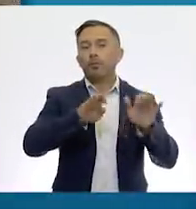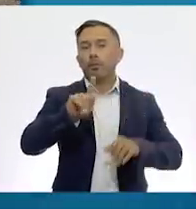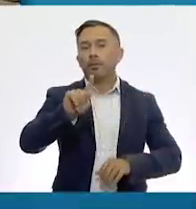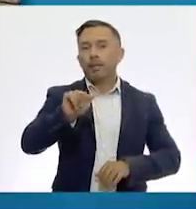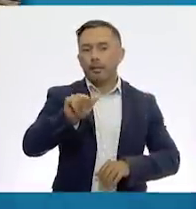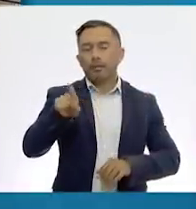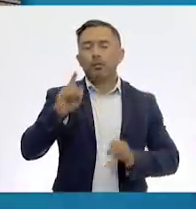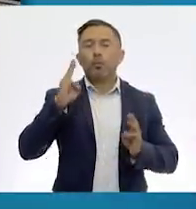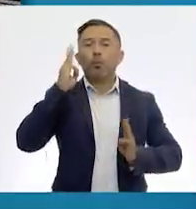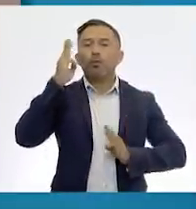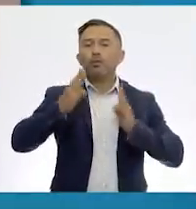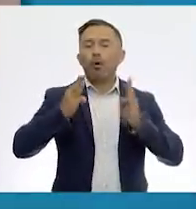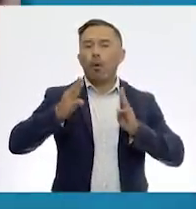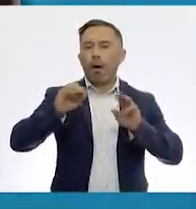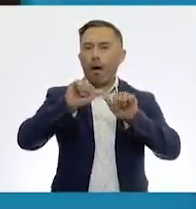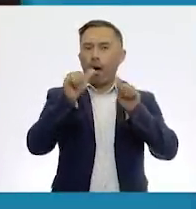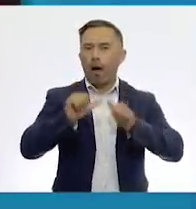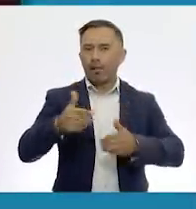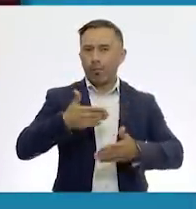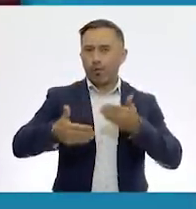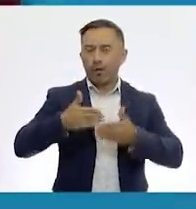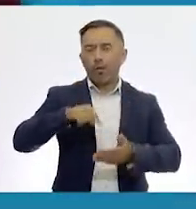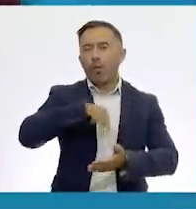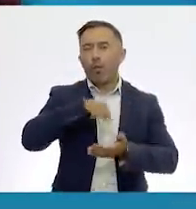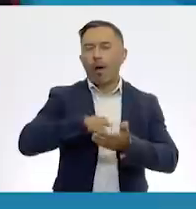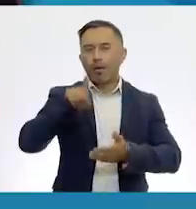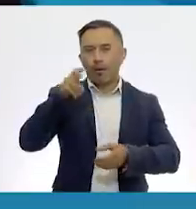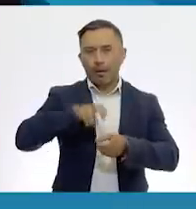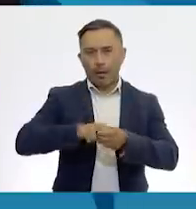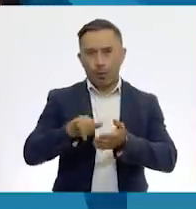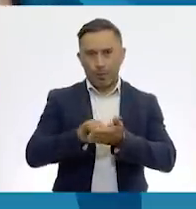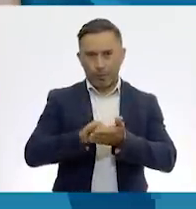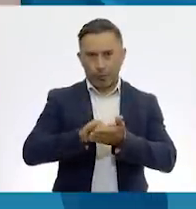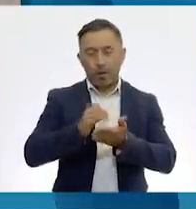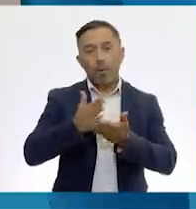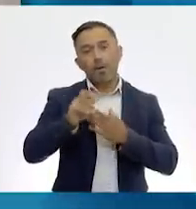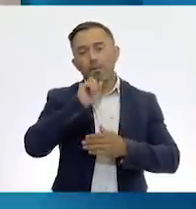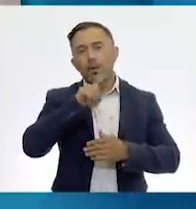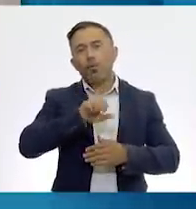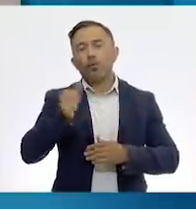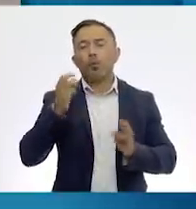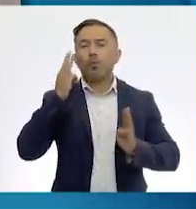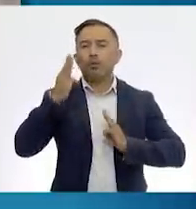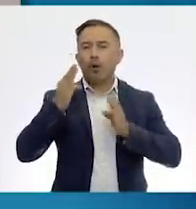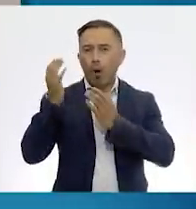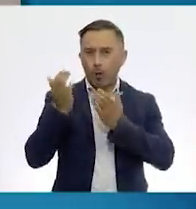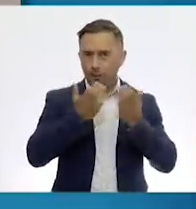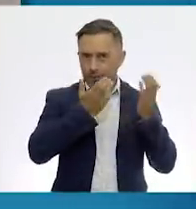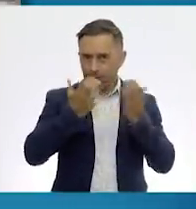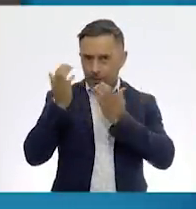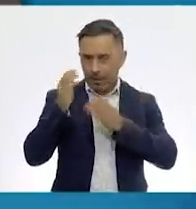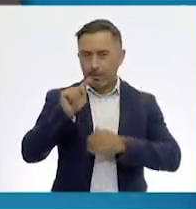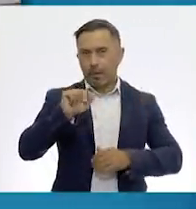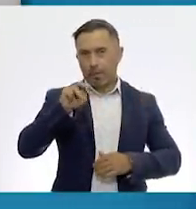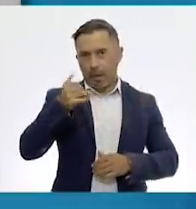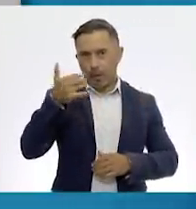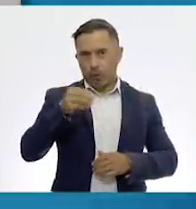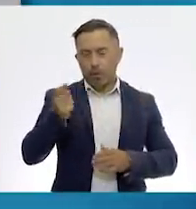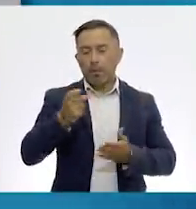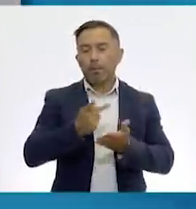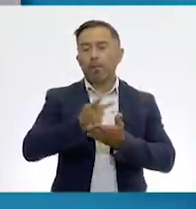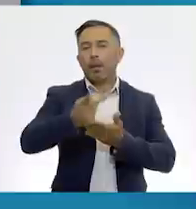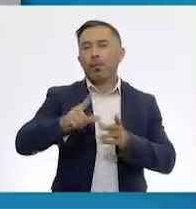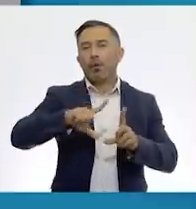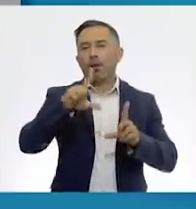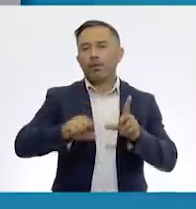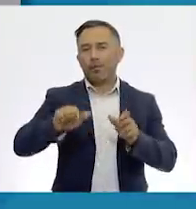Moderno de Nueva York, otra exhibición referente a su trabajo en el Museo Tamayo, el Premio Nacional de Artes que entrega el gobierno mexicano,